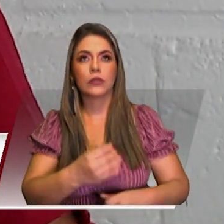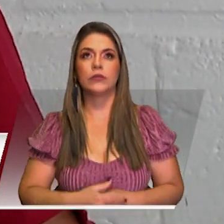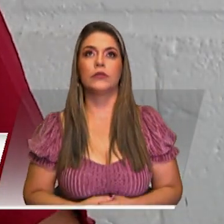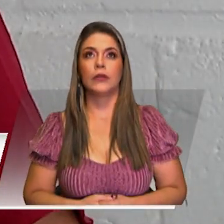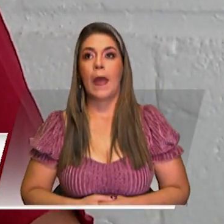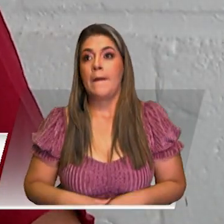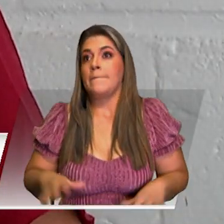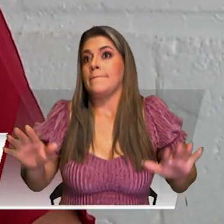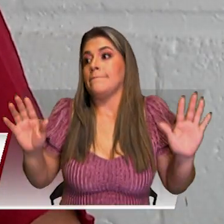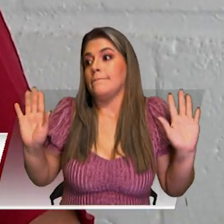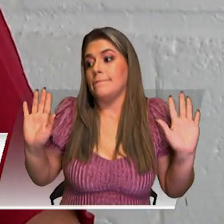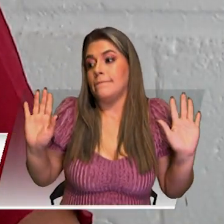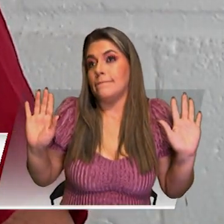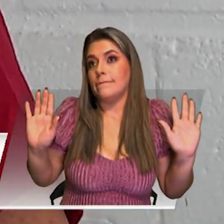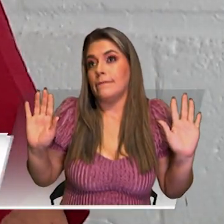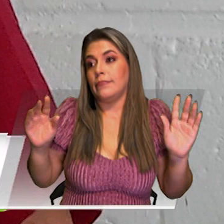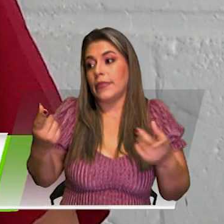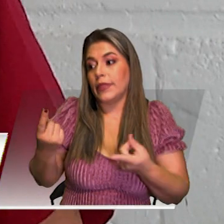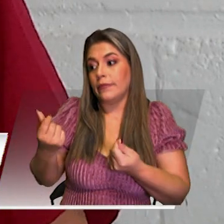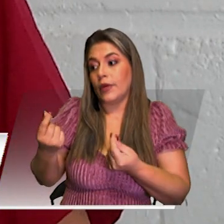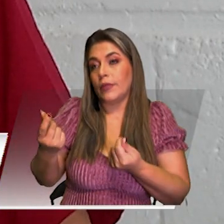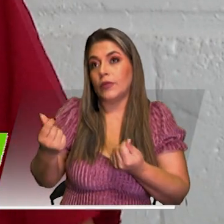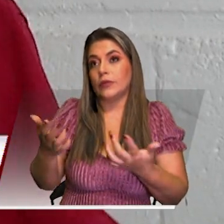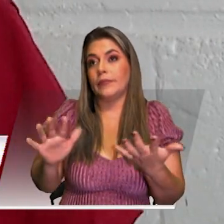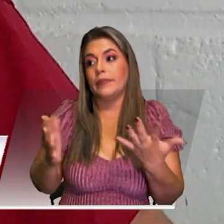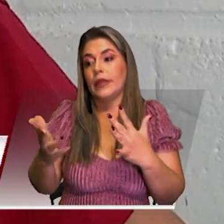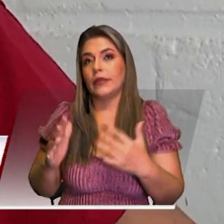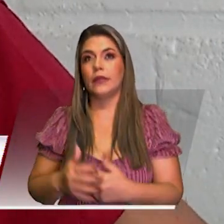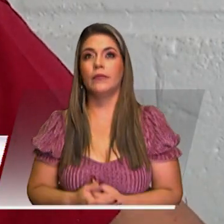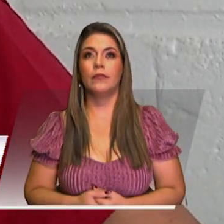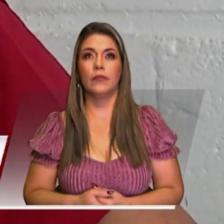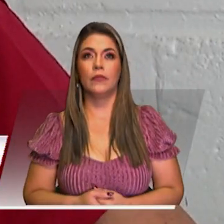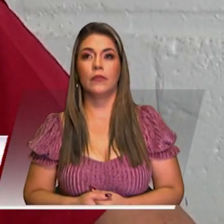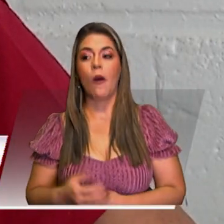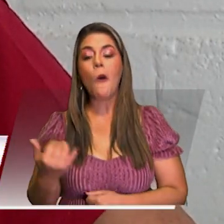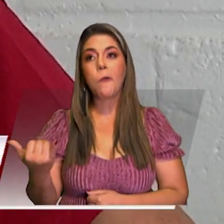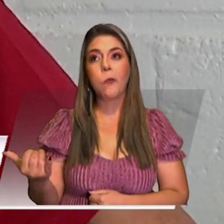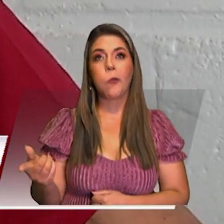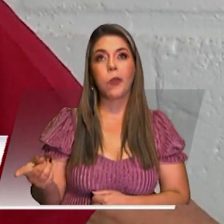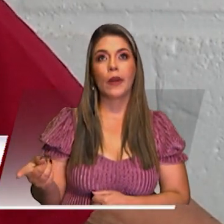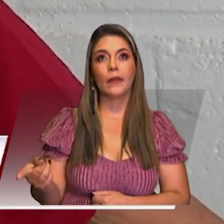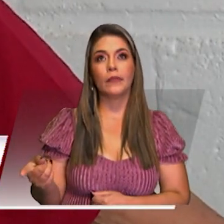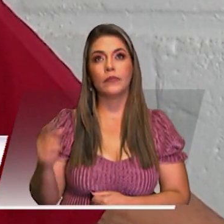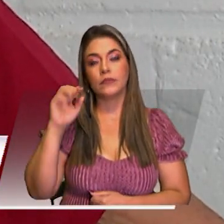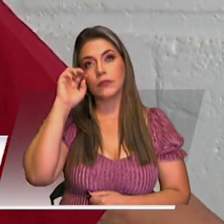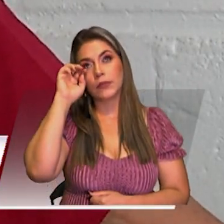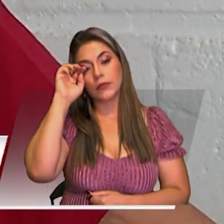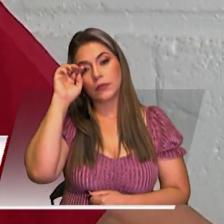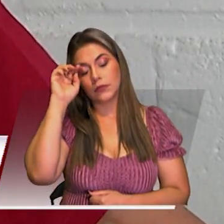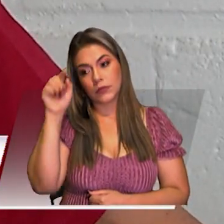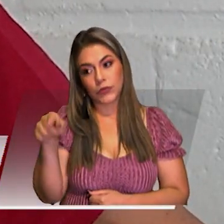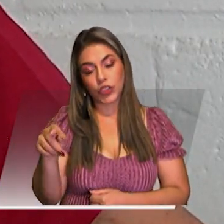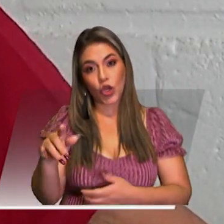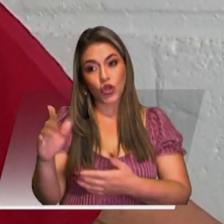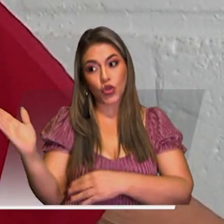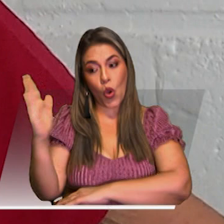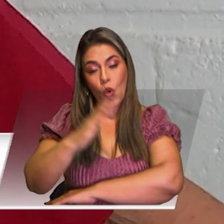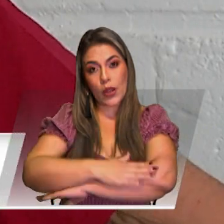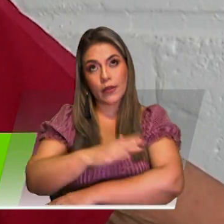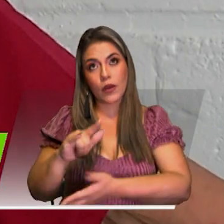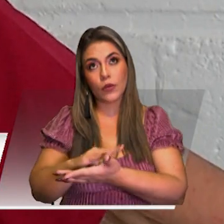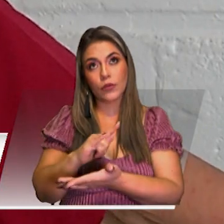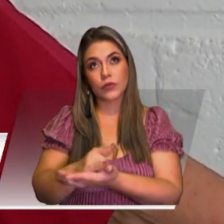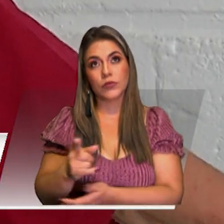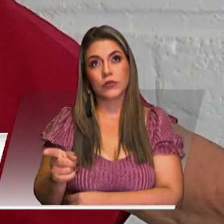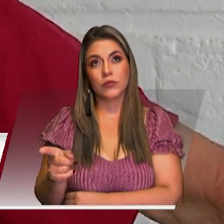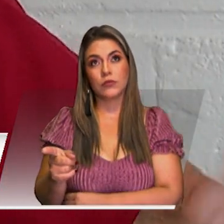gasto. Más o menos. Más o menos. La ponen ahí. Si yo lo uso todo el día, ustedes